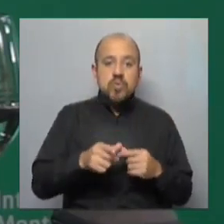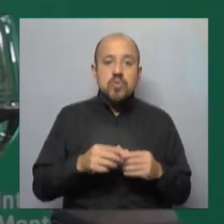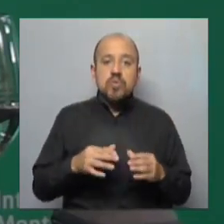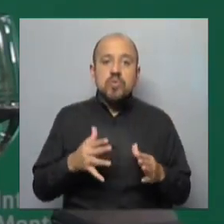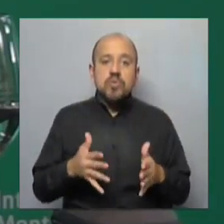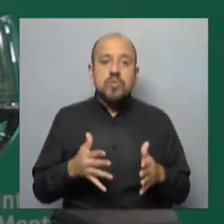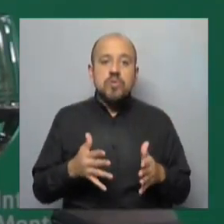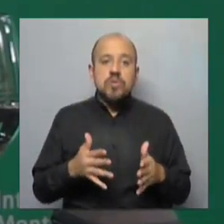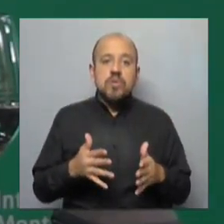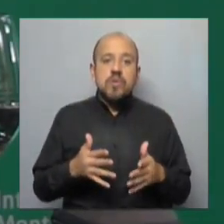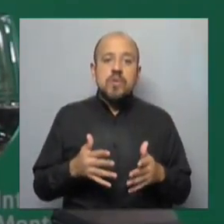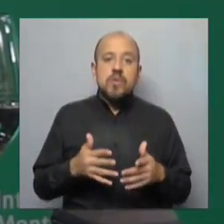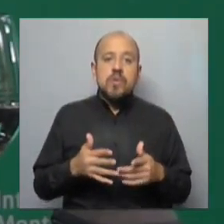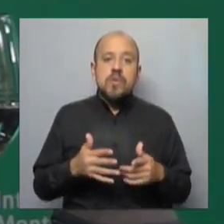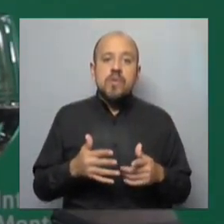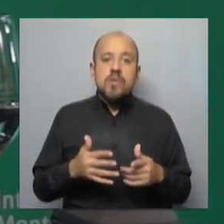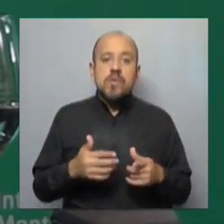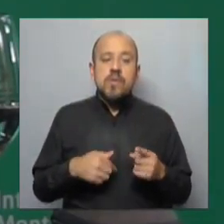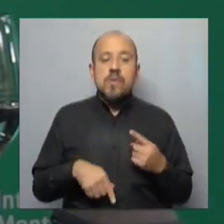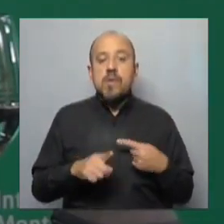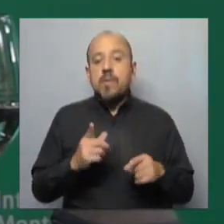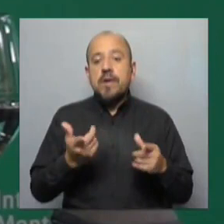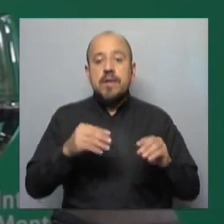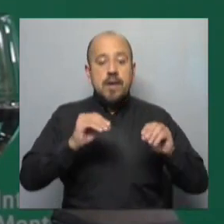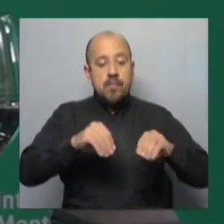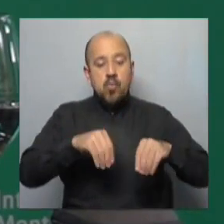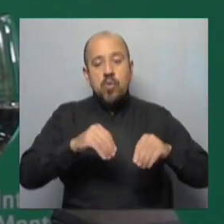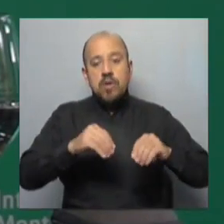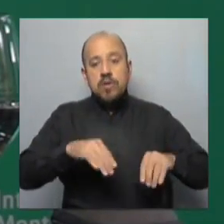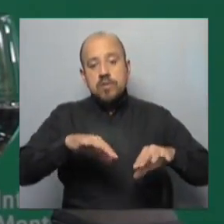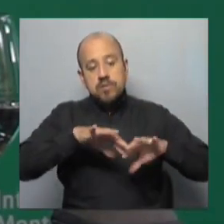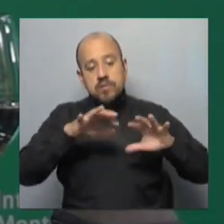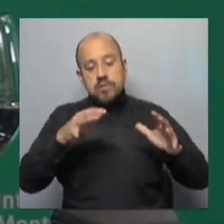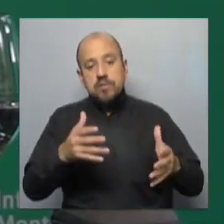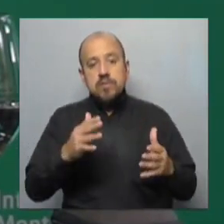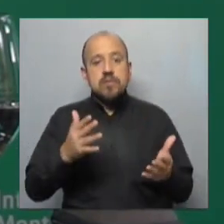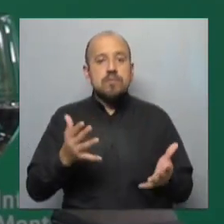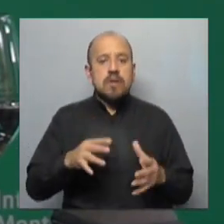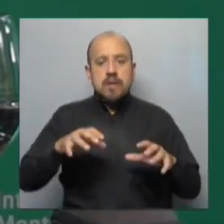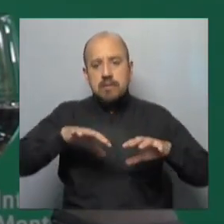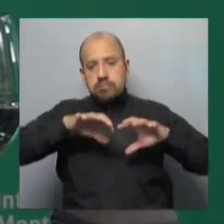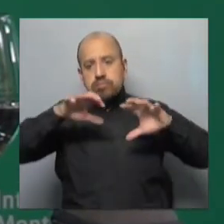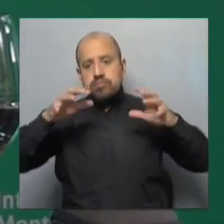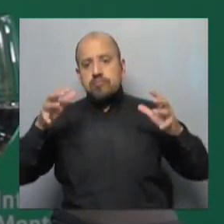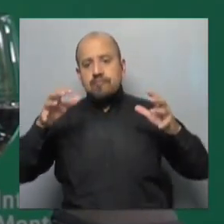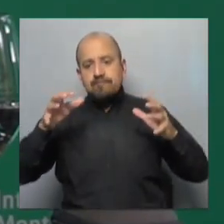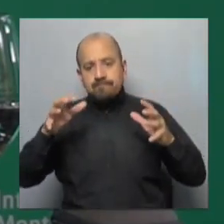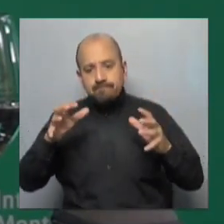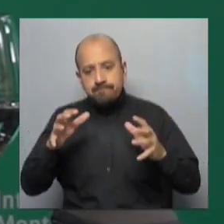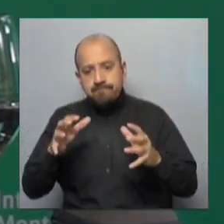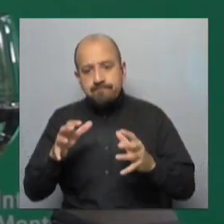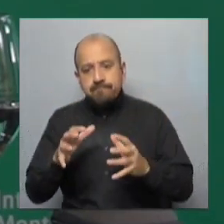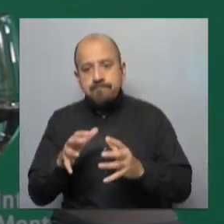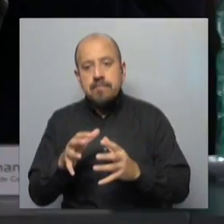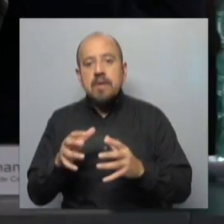qué los residuos se minimice el volumen y se valorice